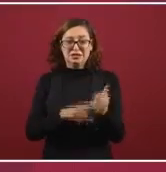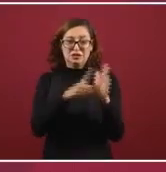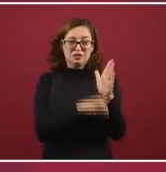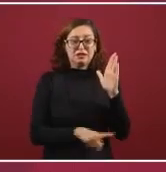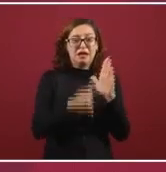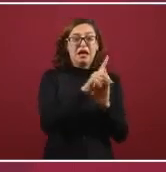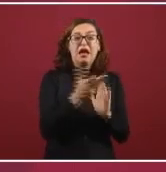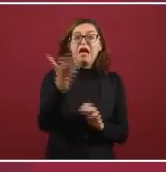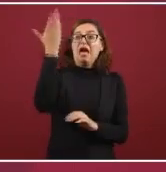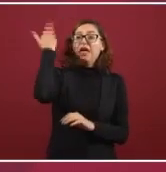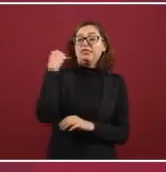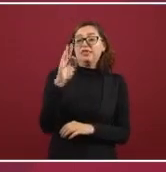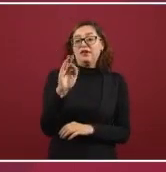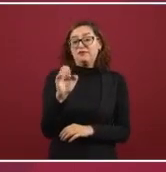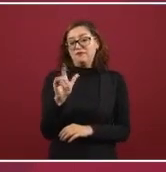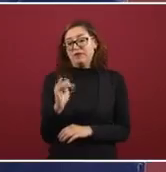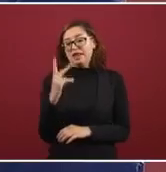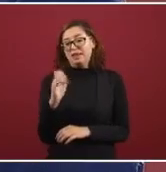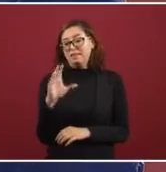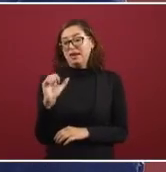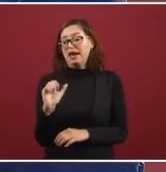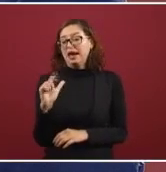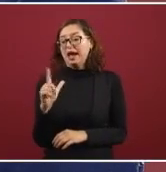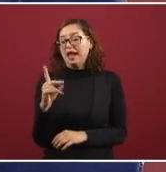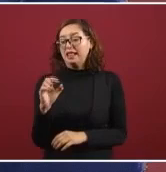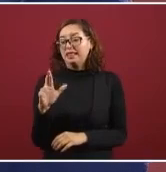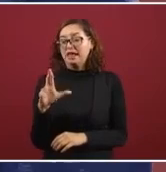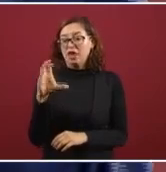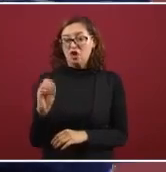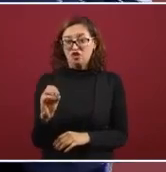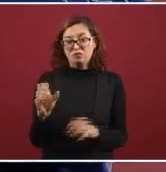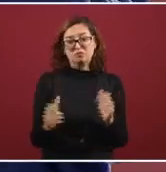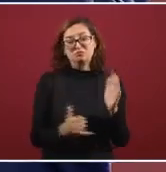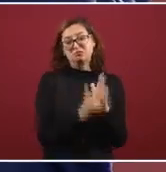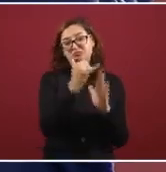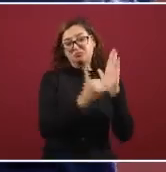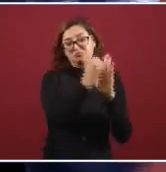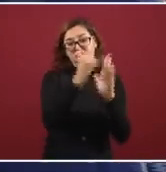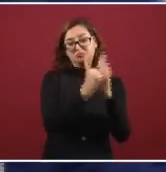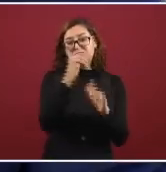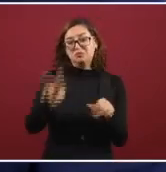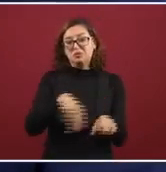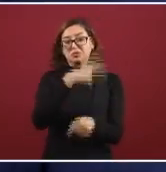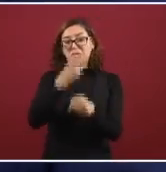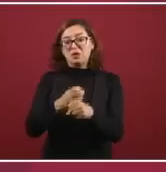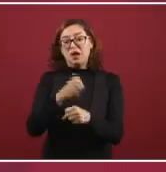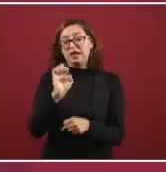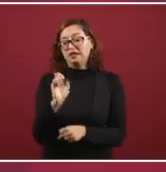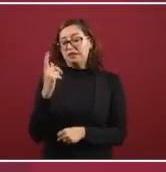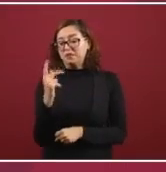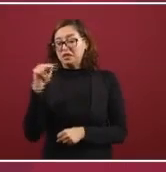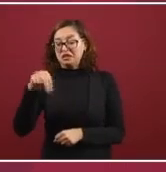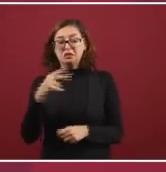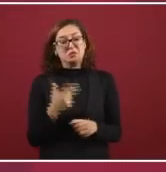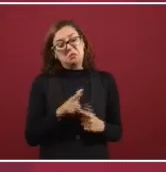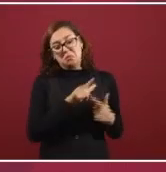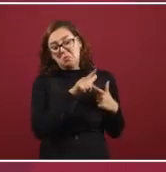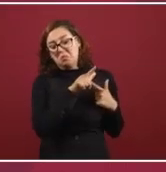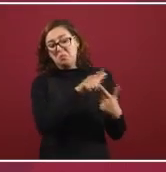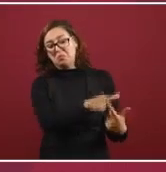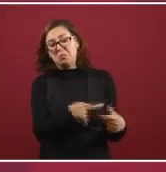Felipe Calderón y mantuvo Enrique Peña Nieto, es una parte